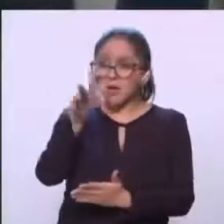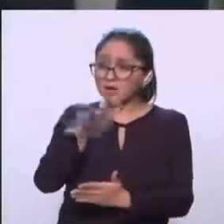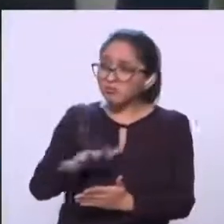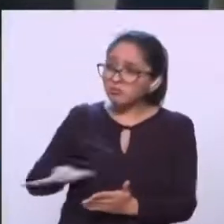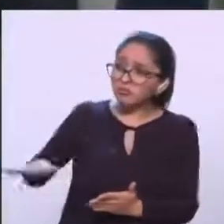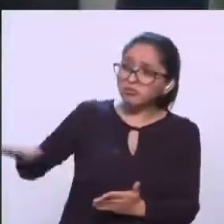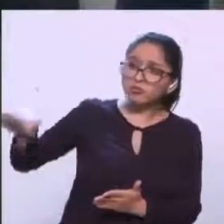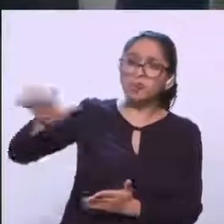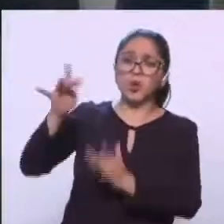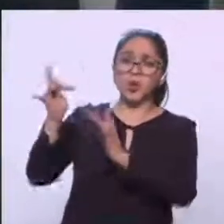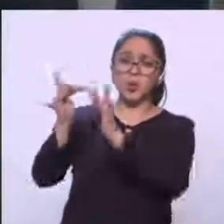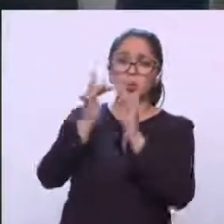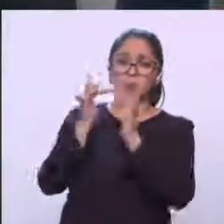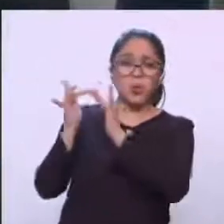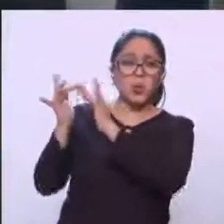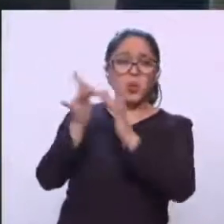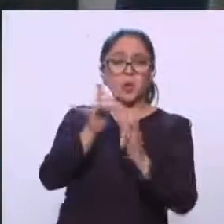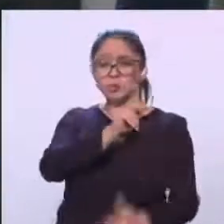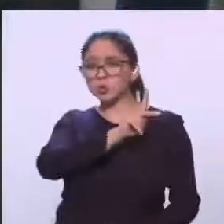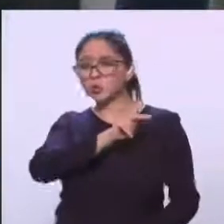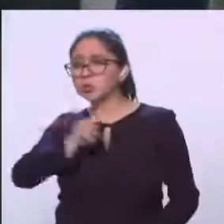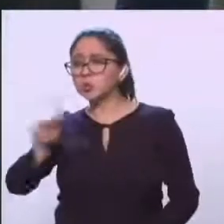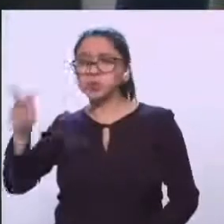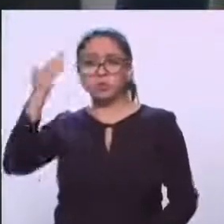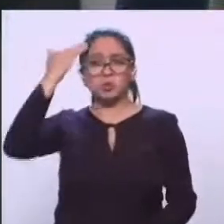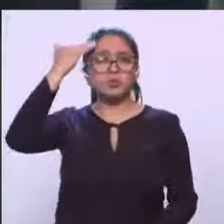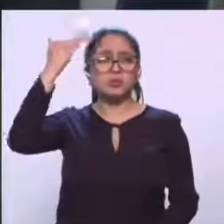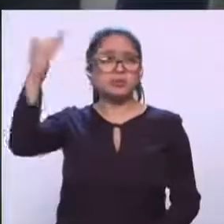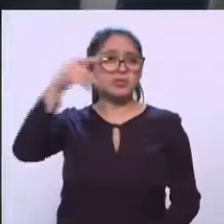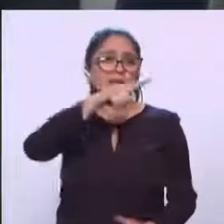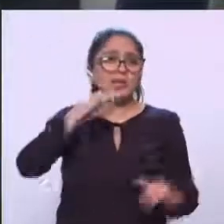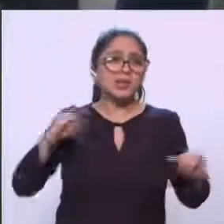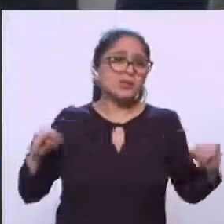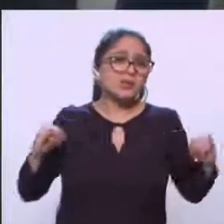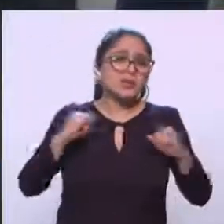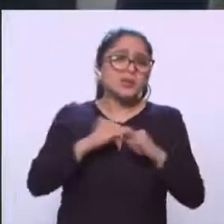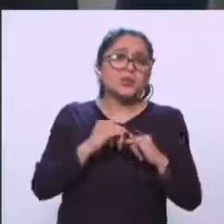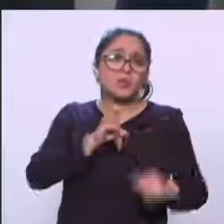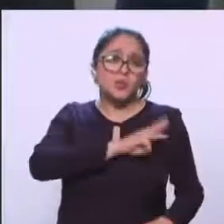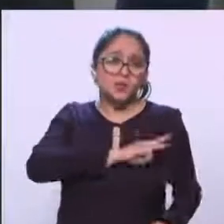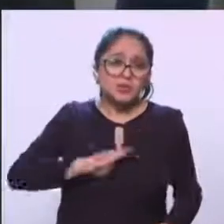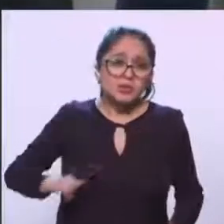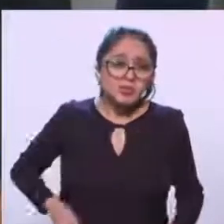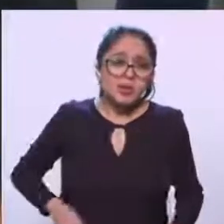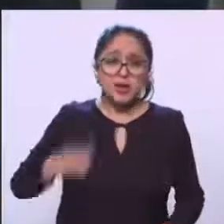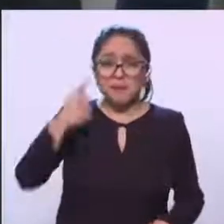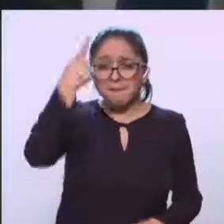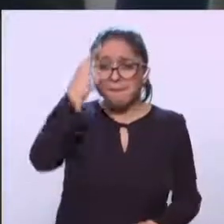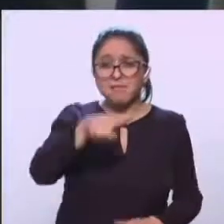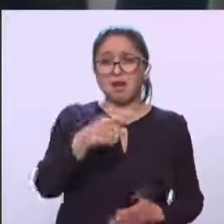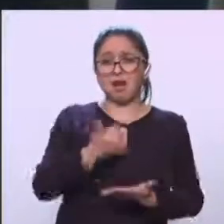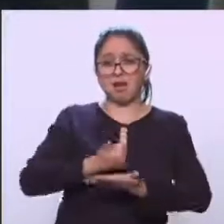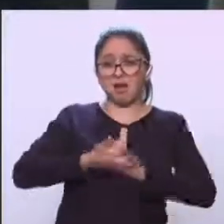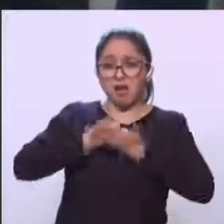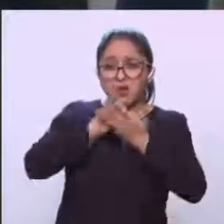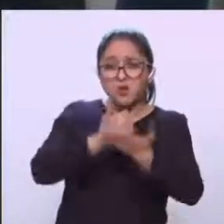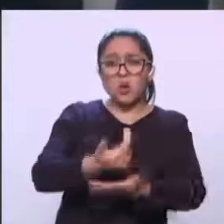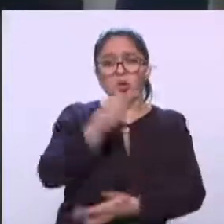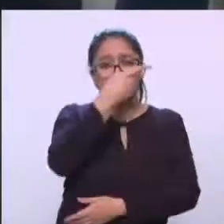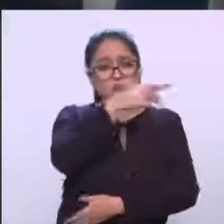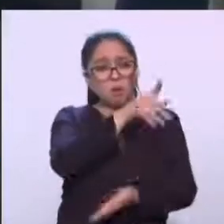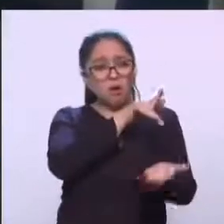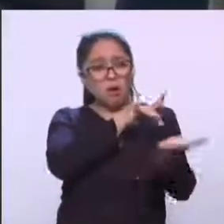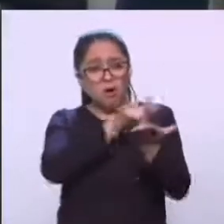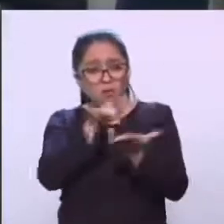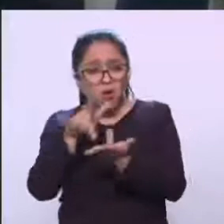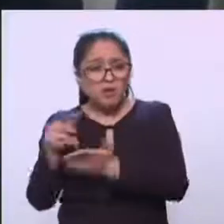metropolitana conectada todo el tiempo, pues evidentemente el instituto municipal no te va a llenar todas tus necesidades y